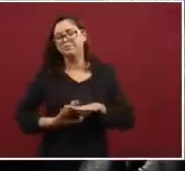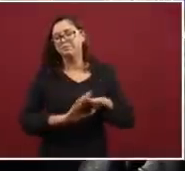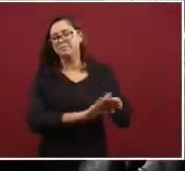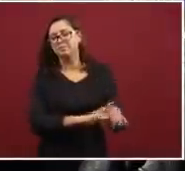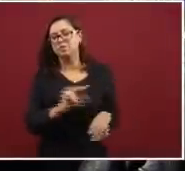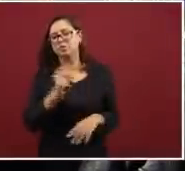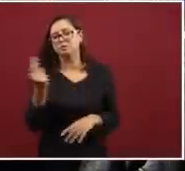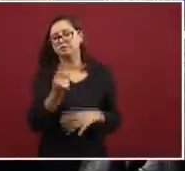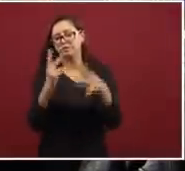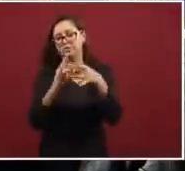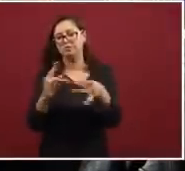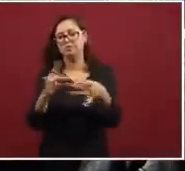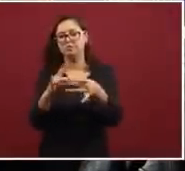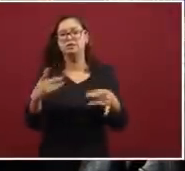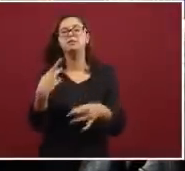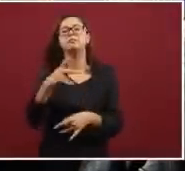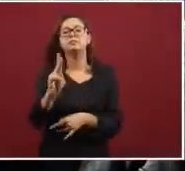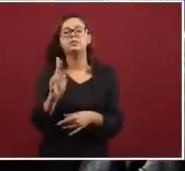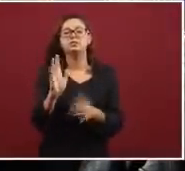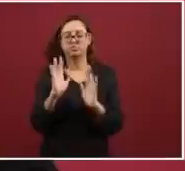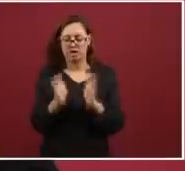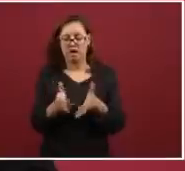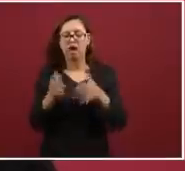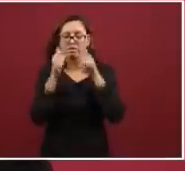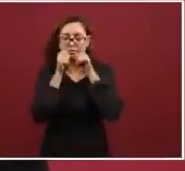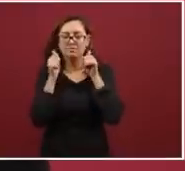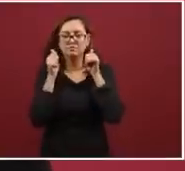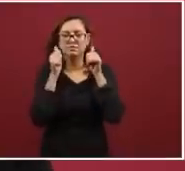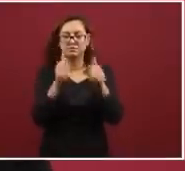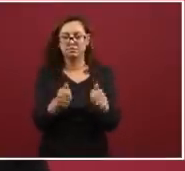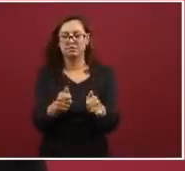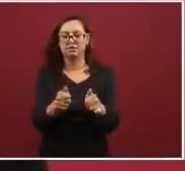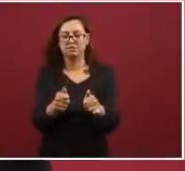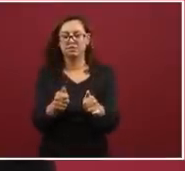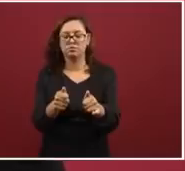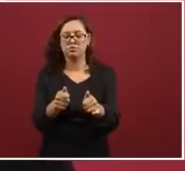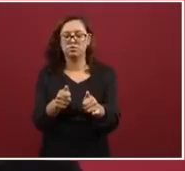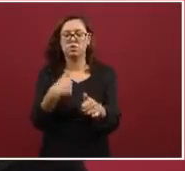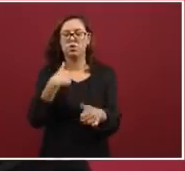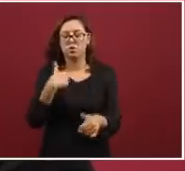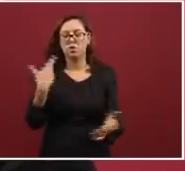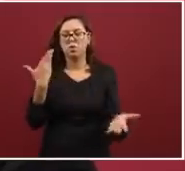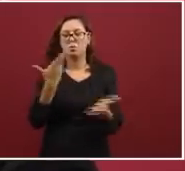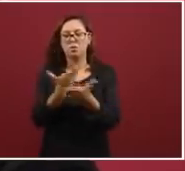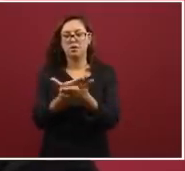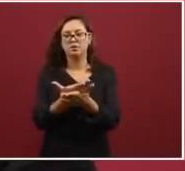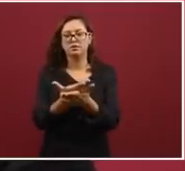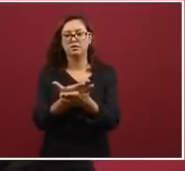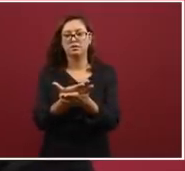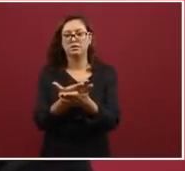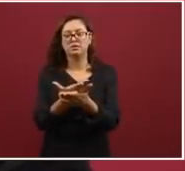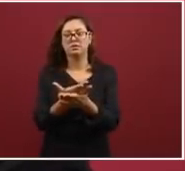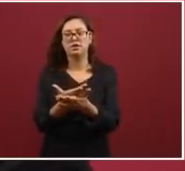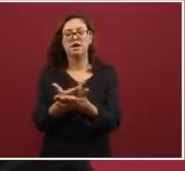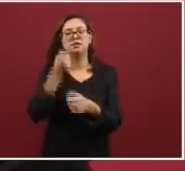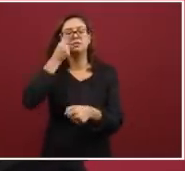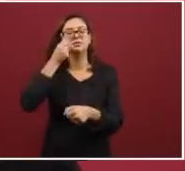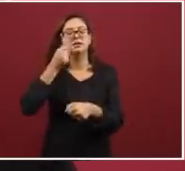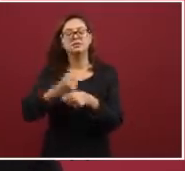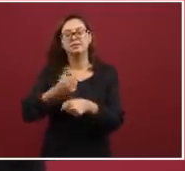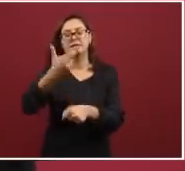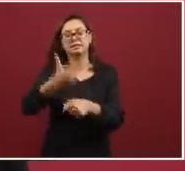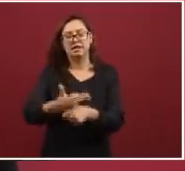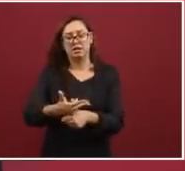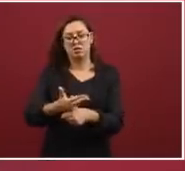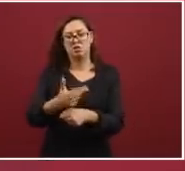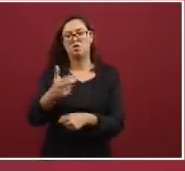pero ya lo estamos viendo. Le pedí al secretario de Agricultura